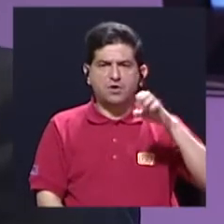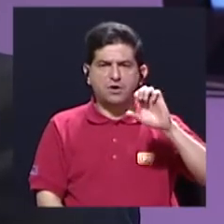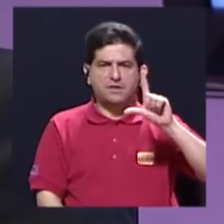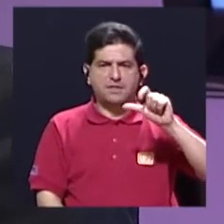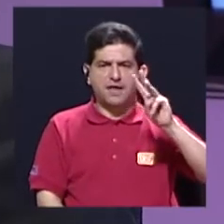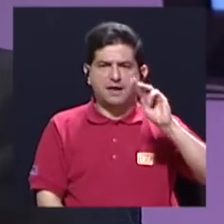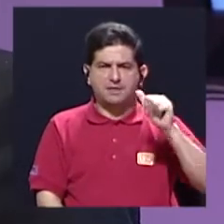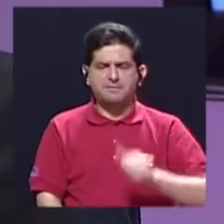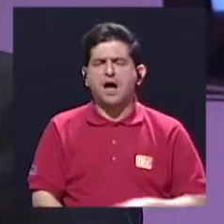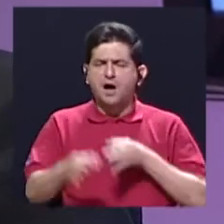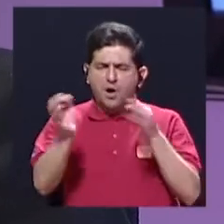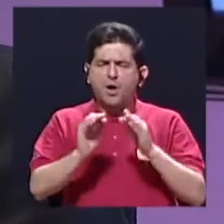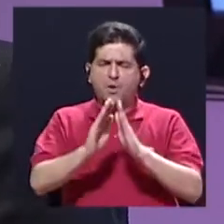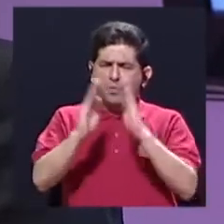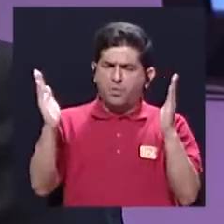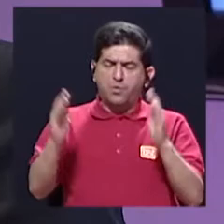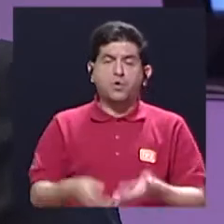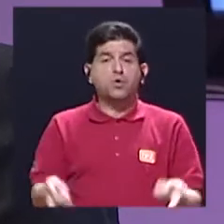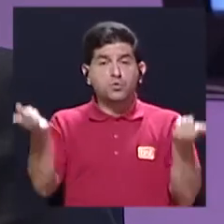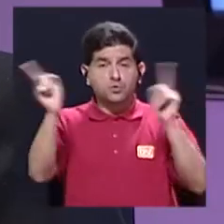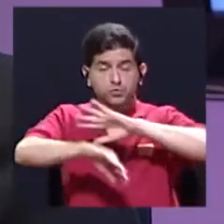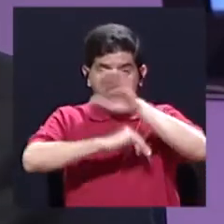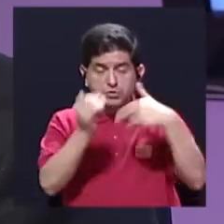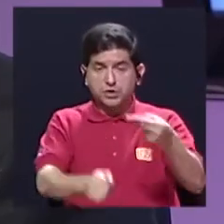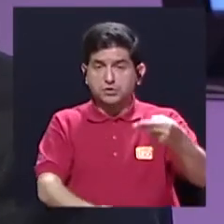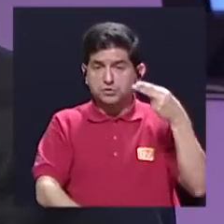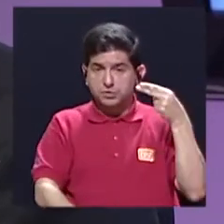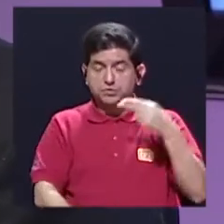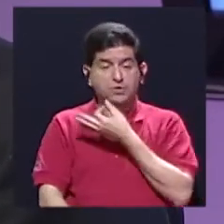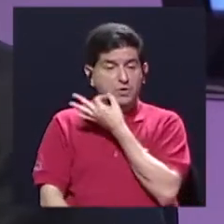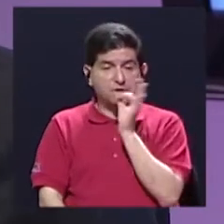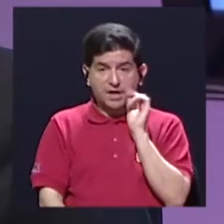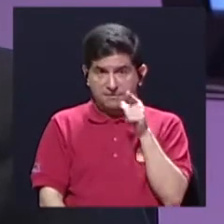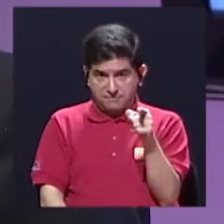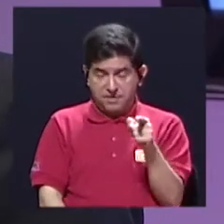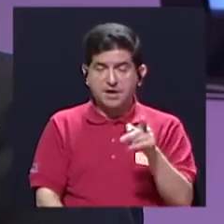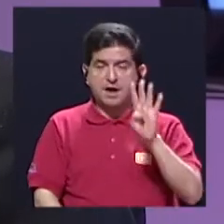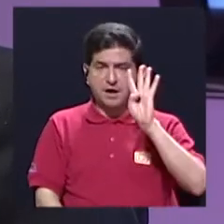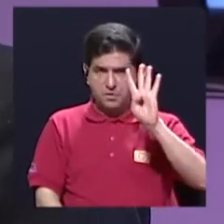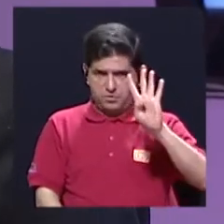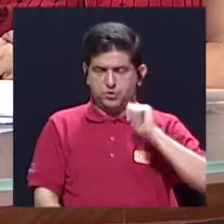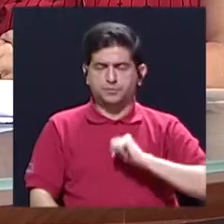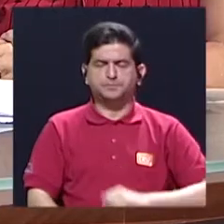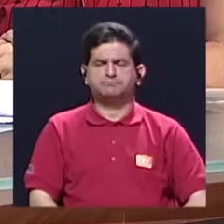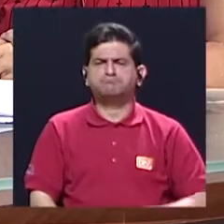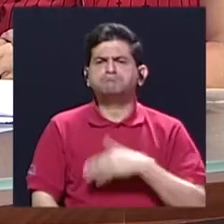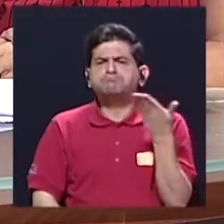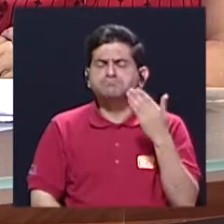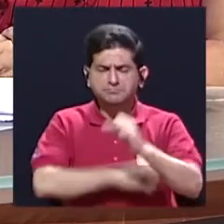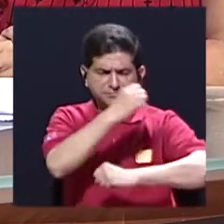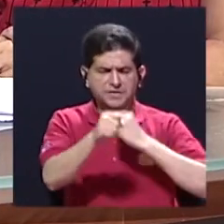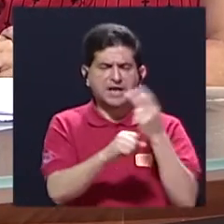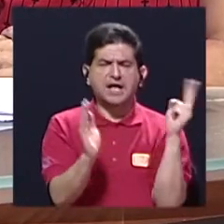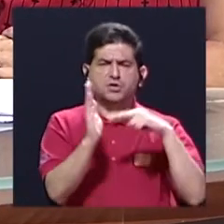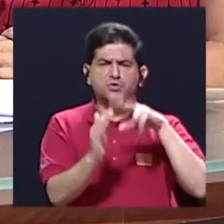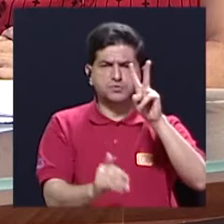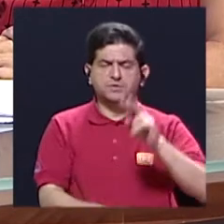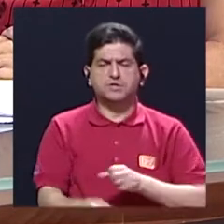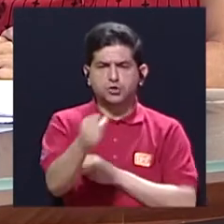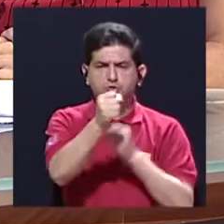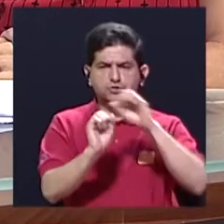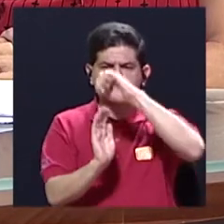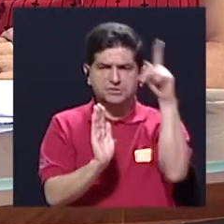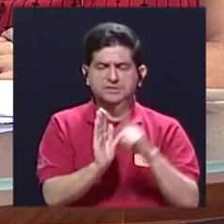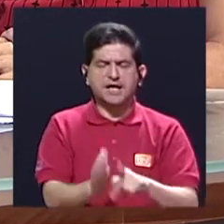explicado, hay un acontecimiento en toda la historia de esta finca, de la finca 4, y es que en el año 2002 la sala